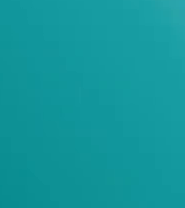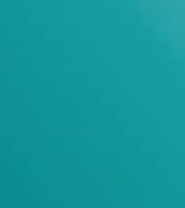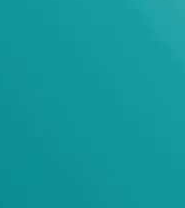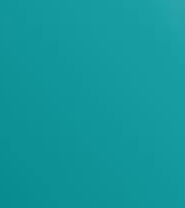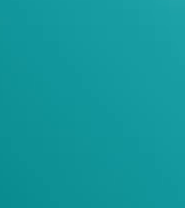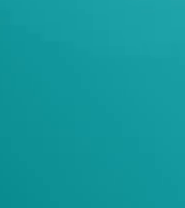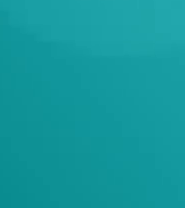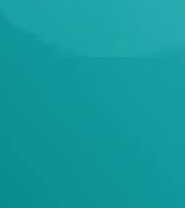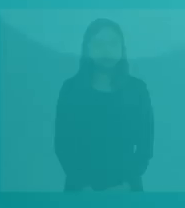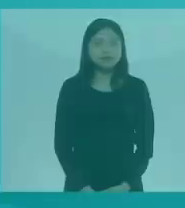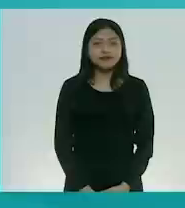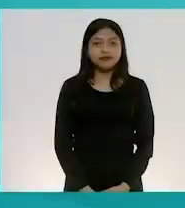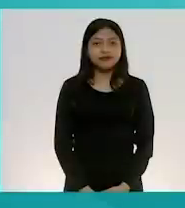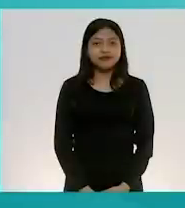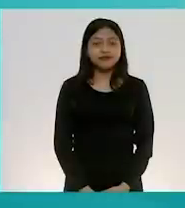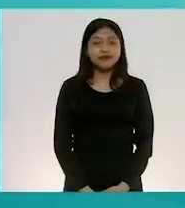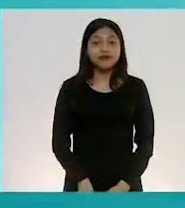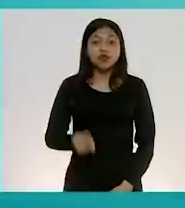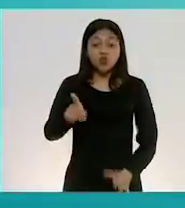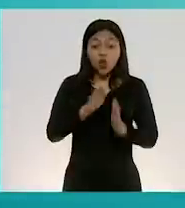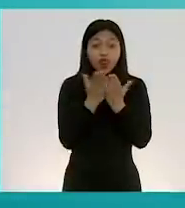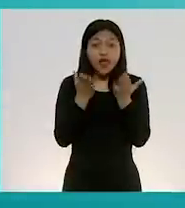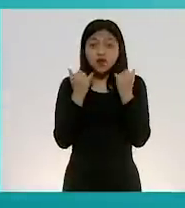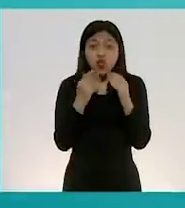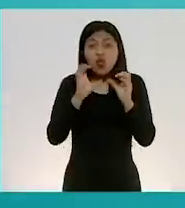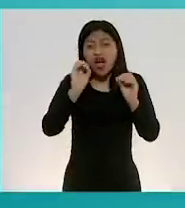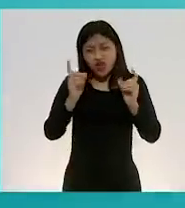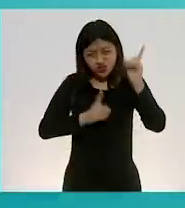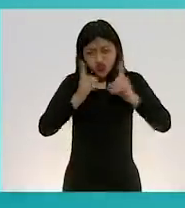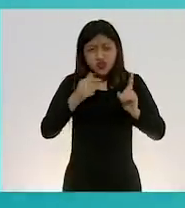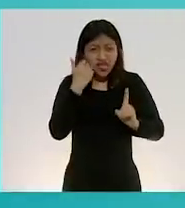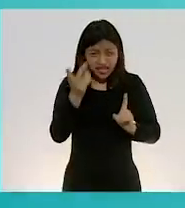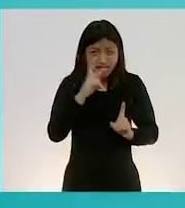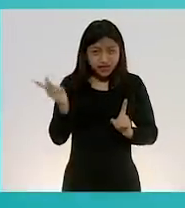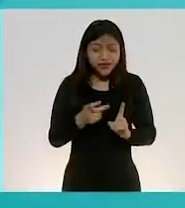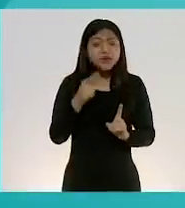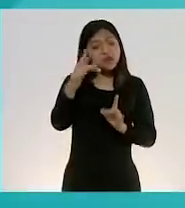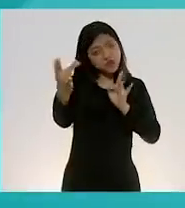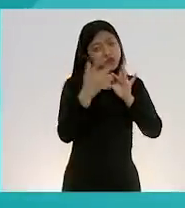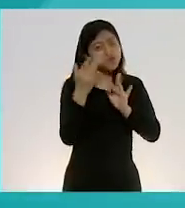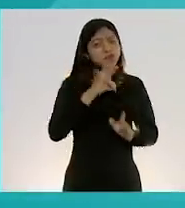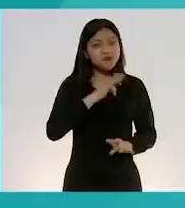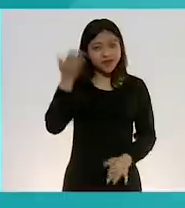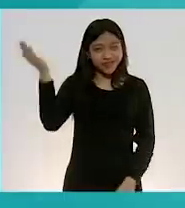Si no tienes el libro de texto o necesitas ayuda para responder las preguntas, contáctanos.